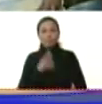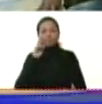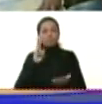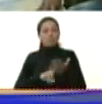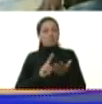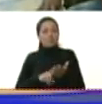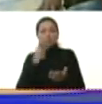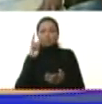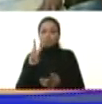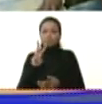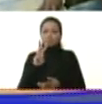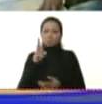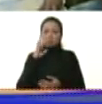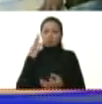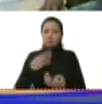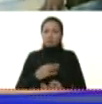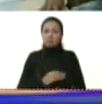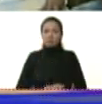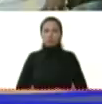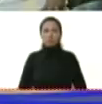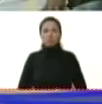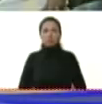Verdaderamente es así.